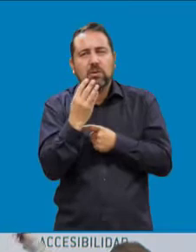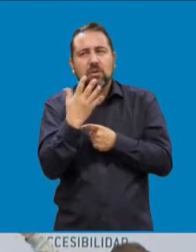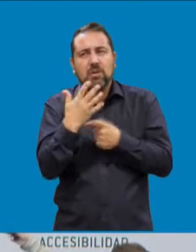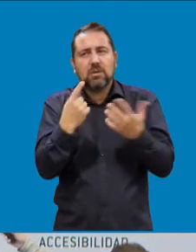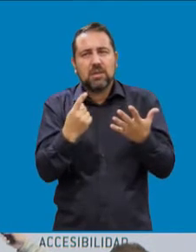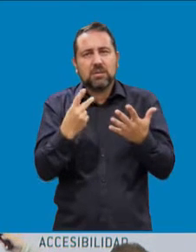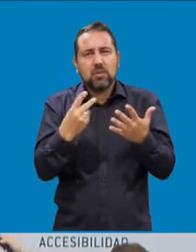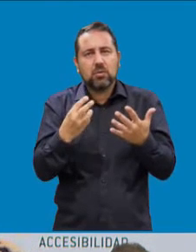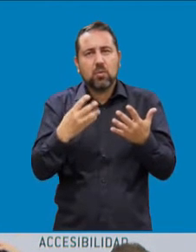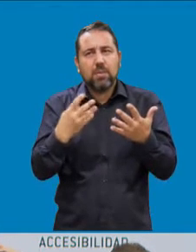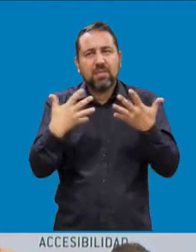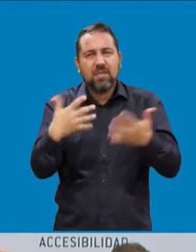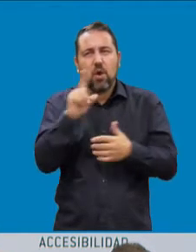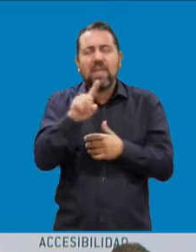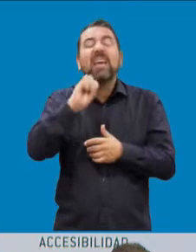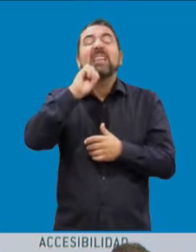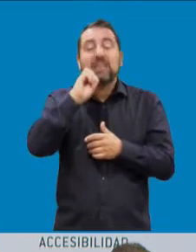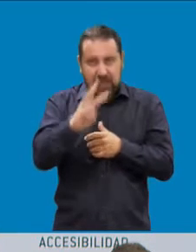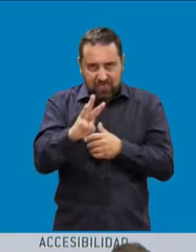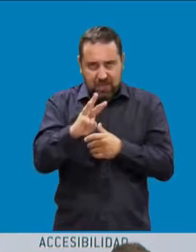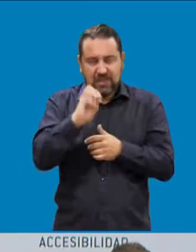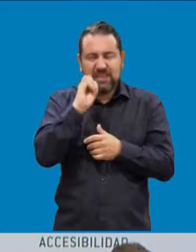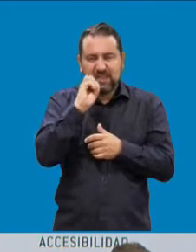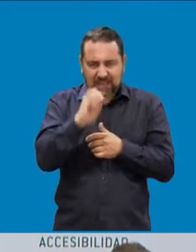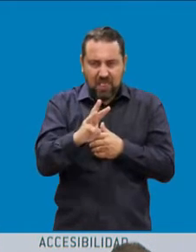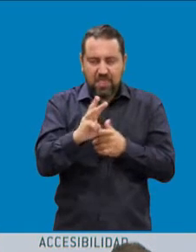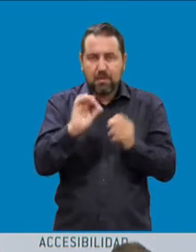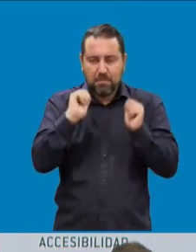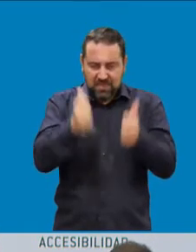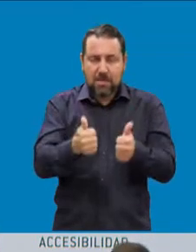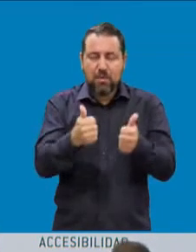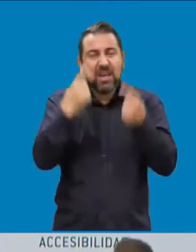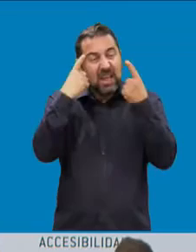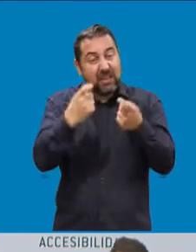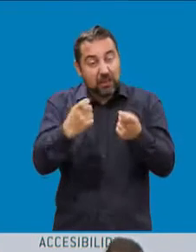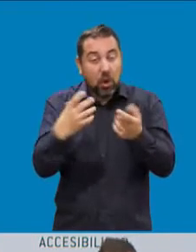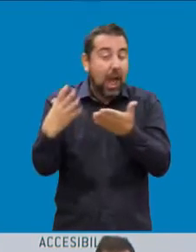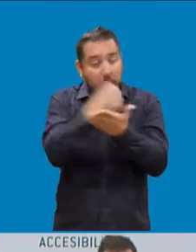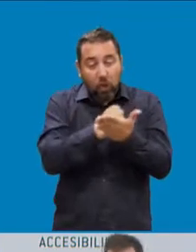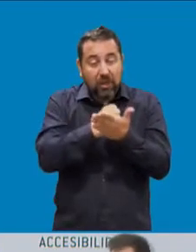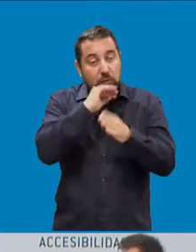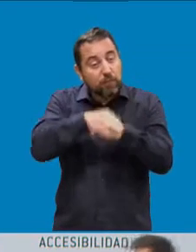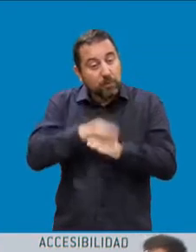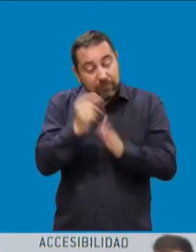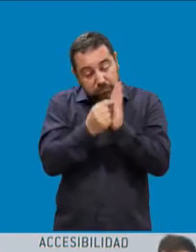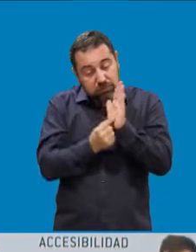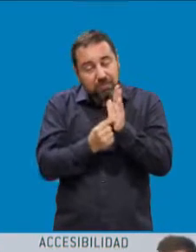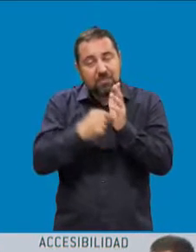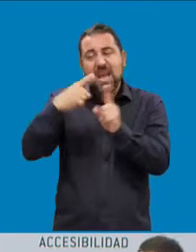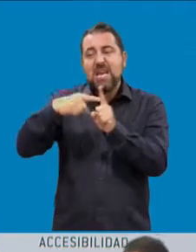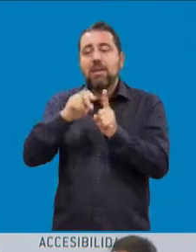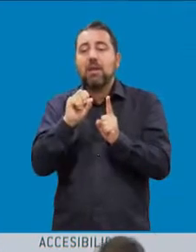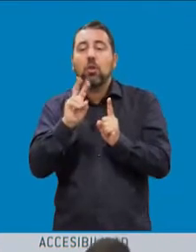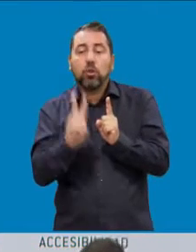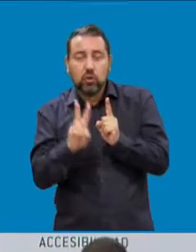de nivel 1, 1, 2, 3, 4, 5, 6, 7, 8, 9, 10, 11, 12, 13, se definieron 13 en un principio, se intentó